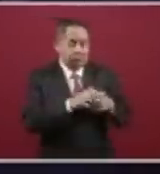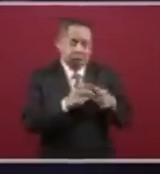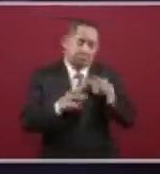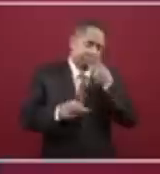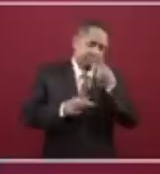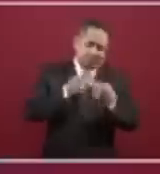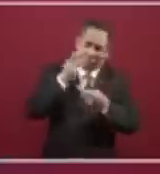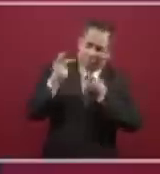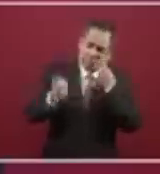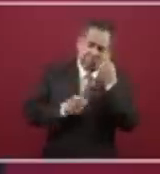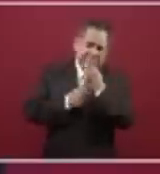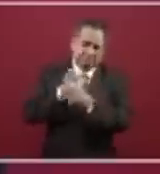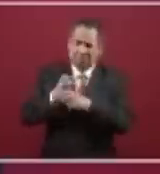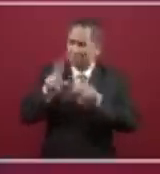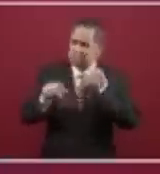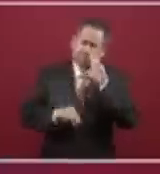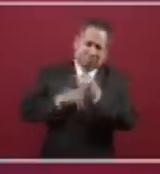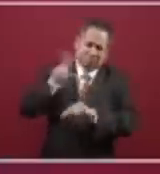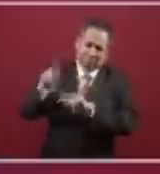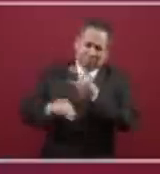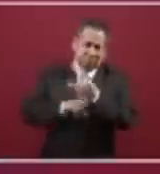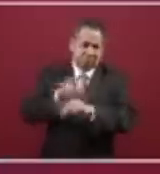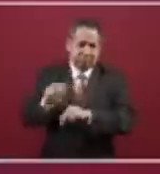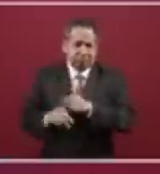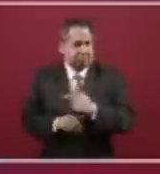para que no se construyera